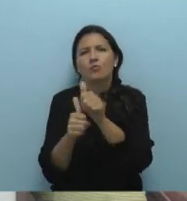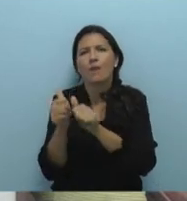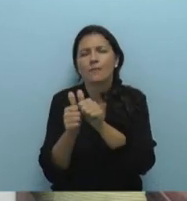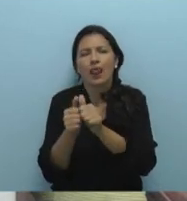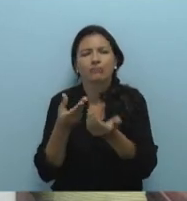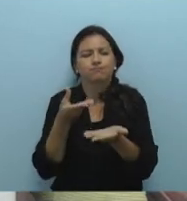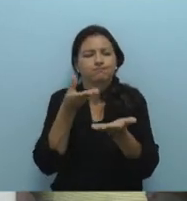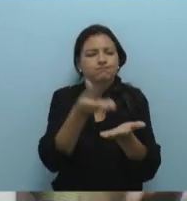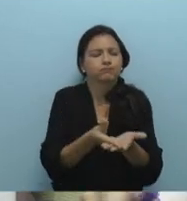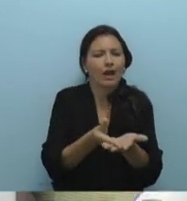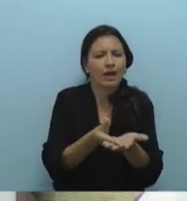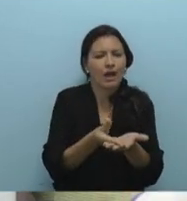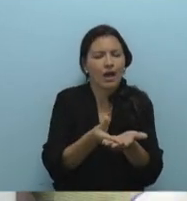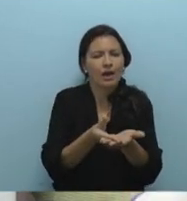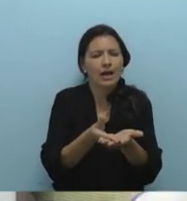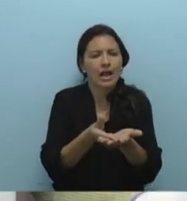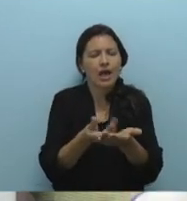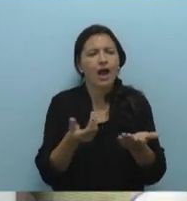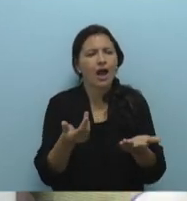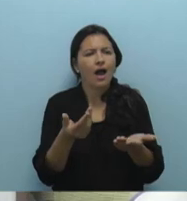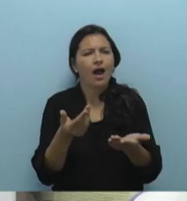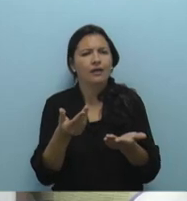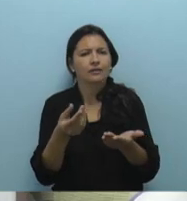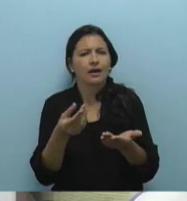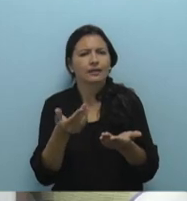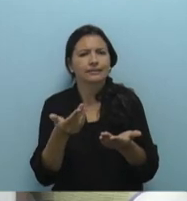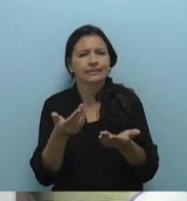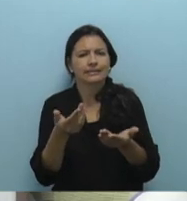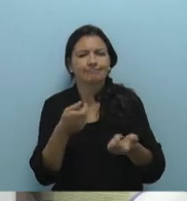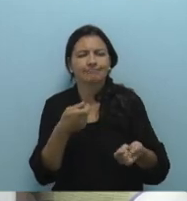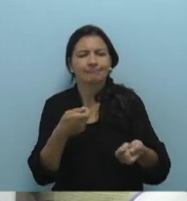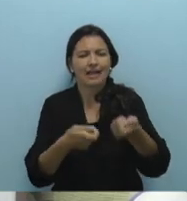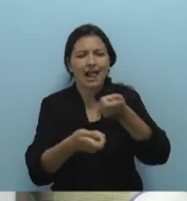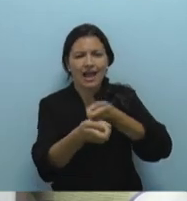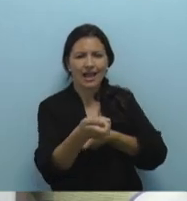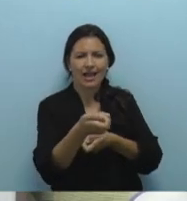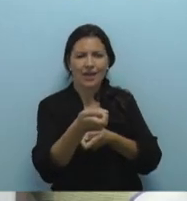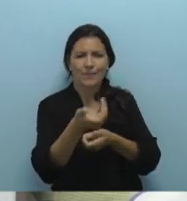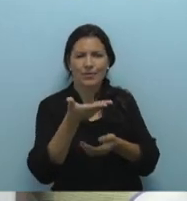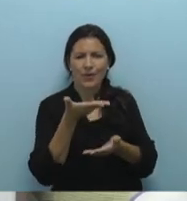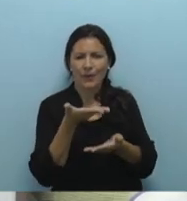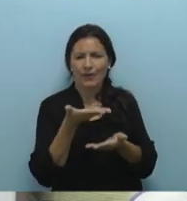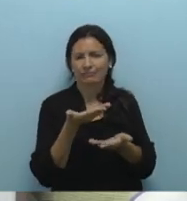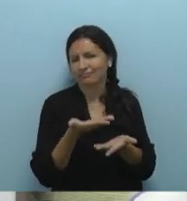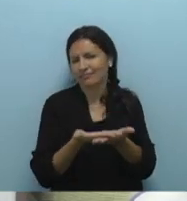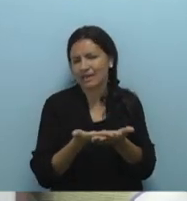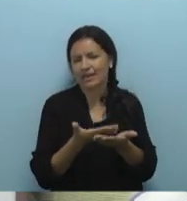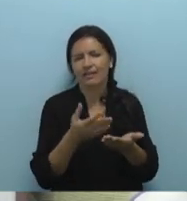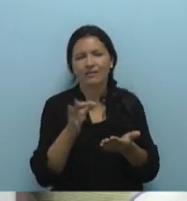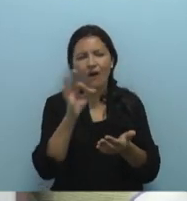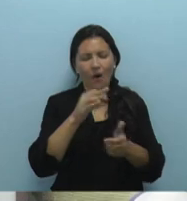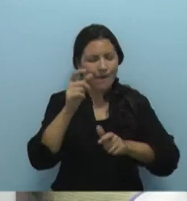electoral lo haga sin ningún tipo de interés. Es muy difícil que sectores que hagan aporte a las